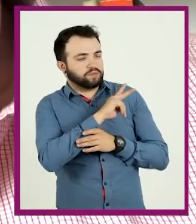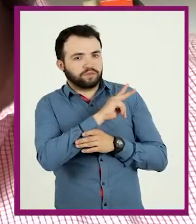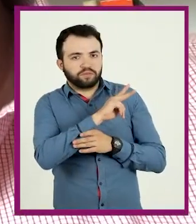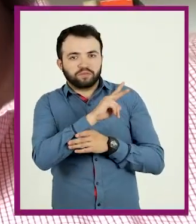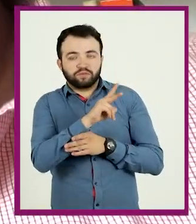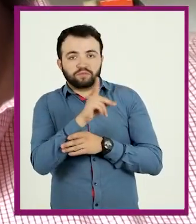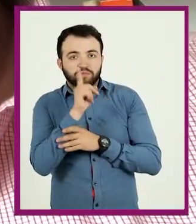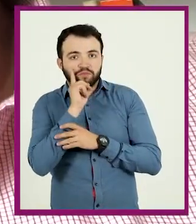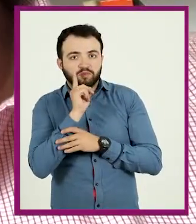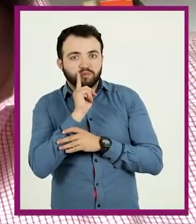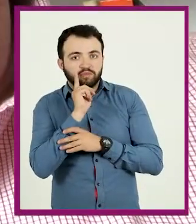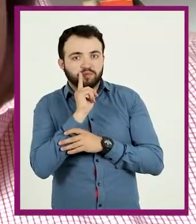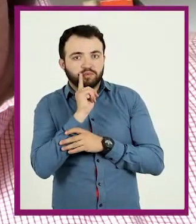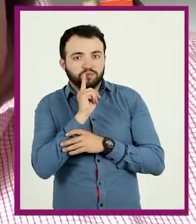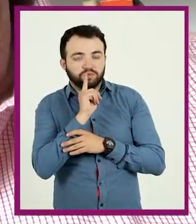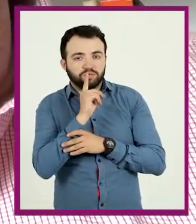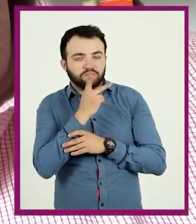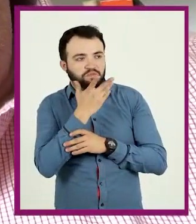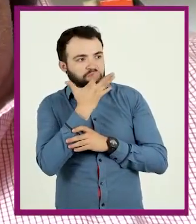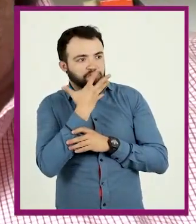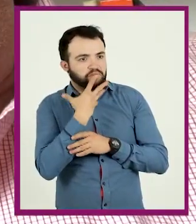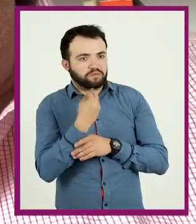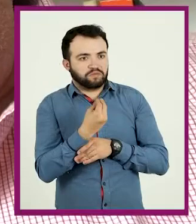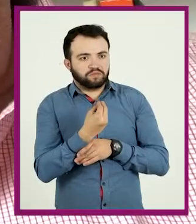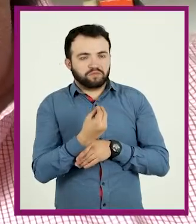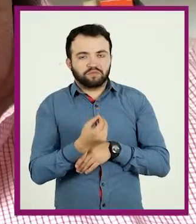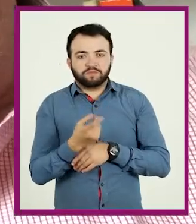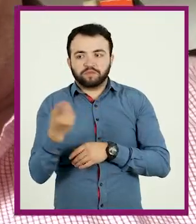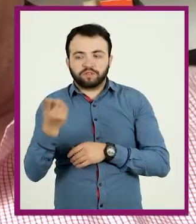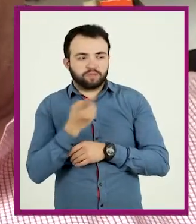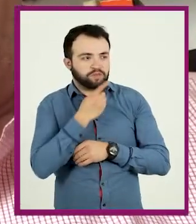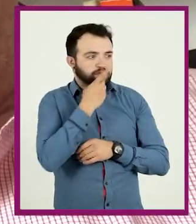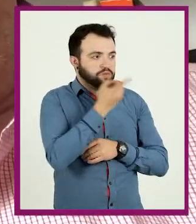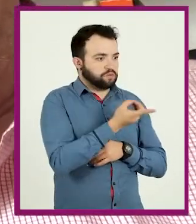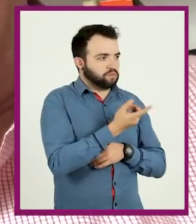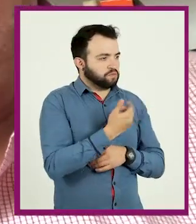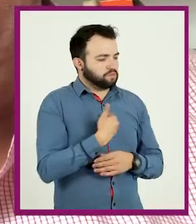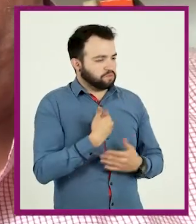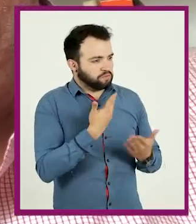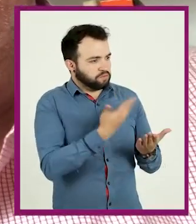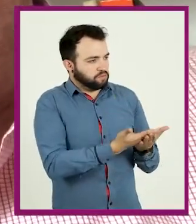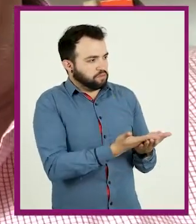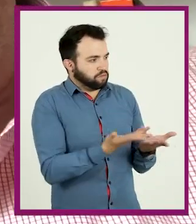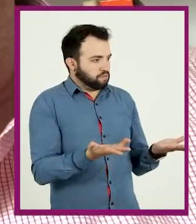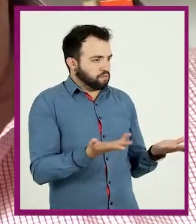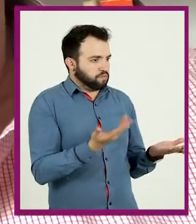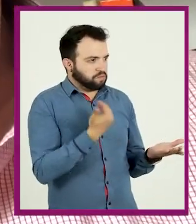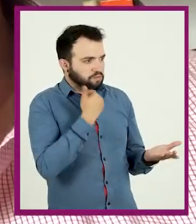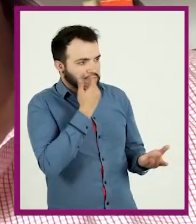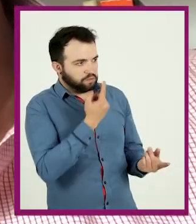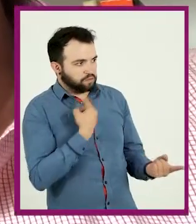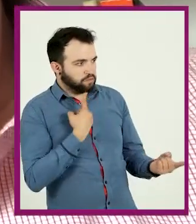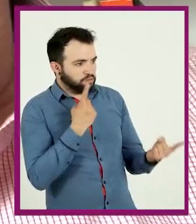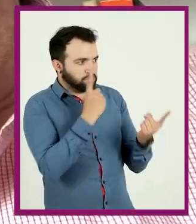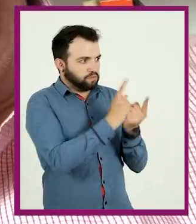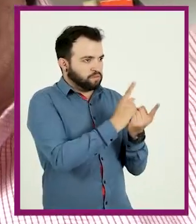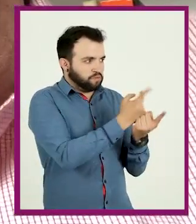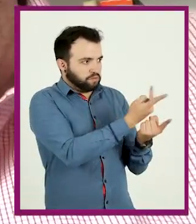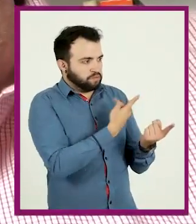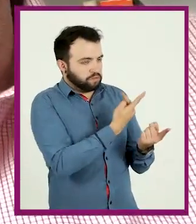Boulogne. «Le hago el número de la pataleta», propuso amablemente el hombre de las esposas.